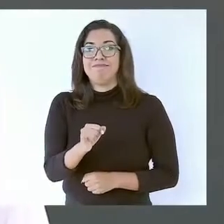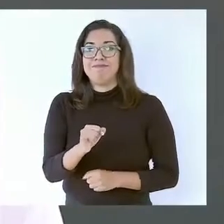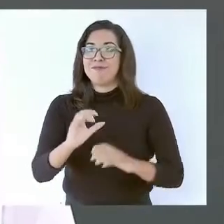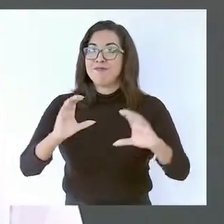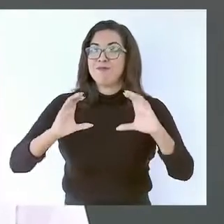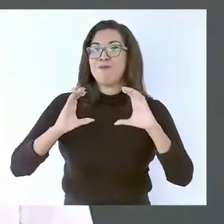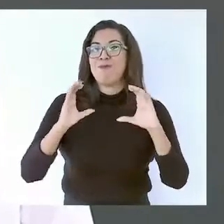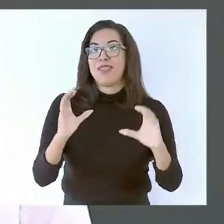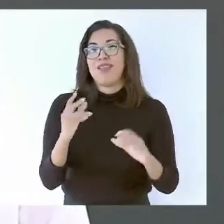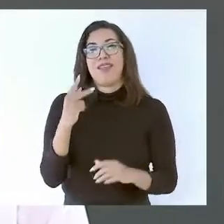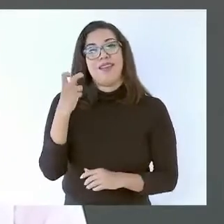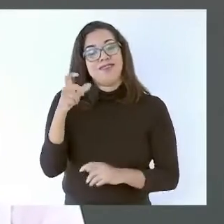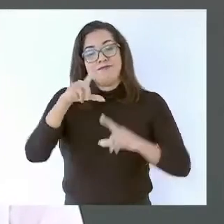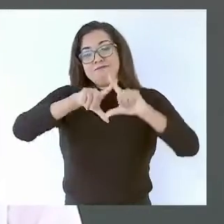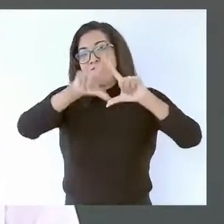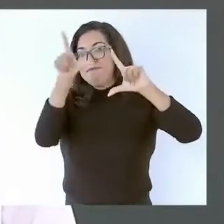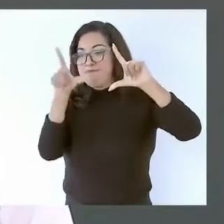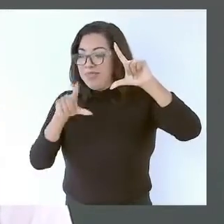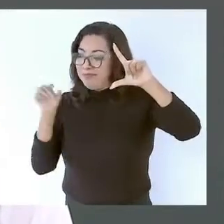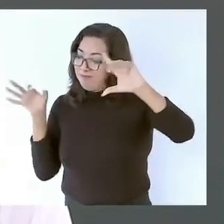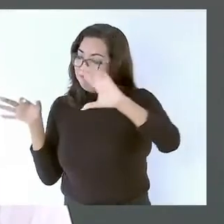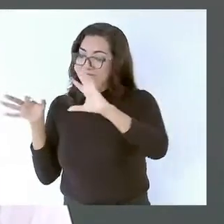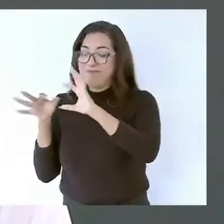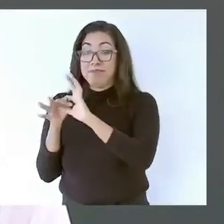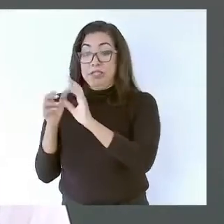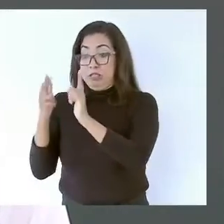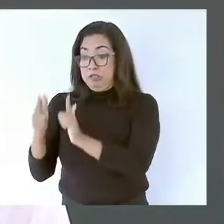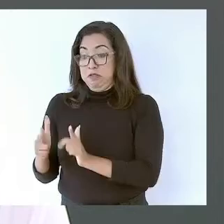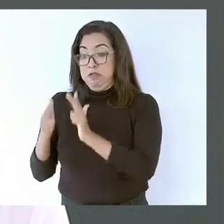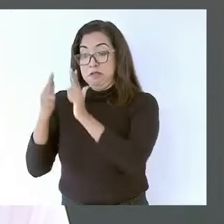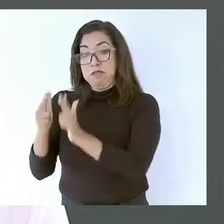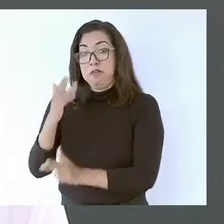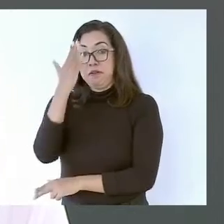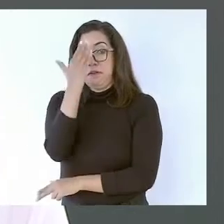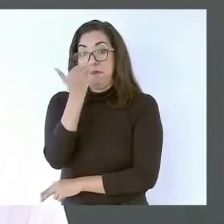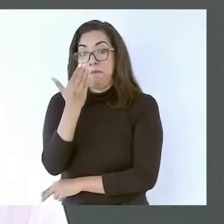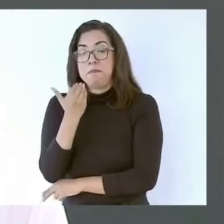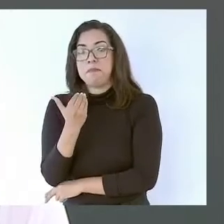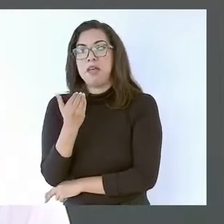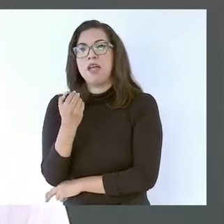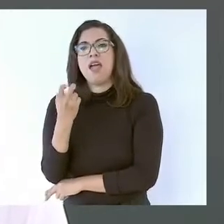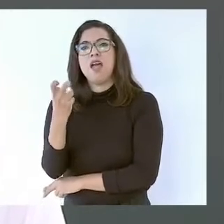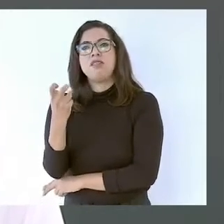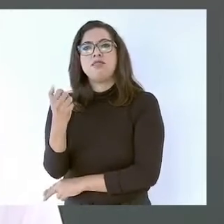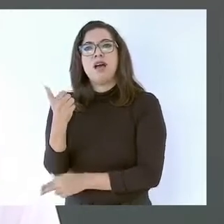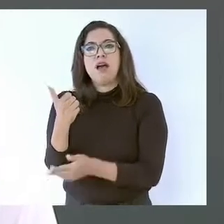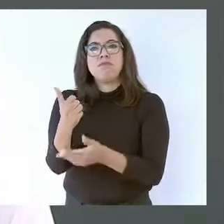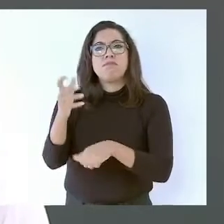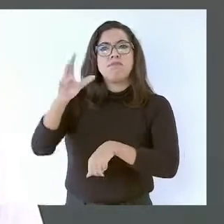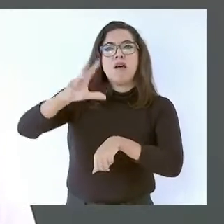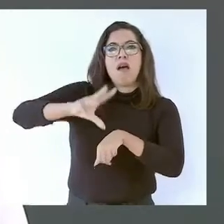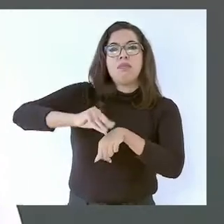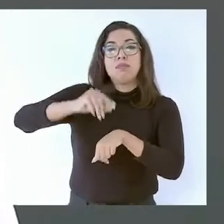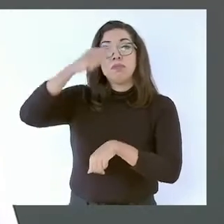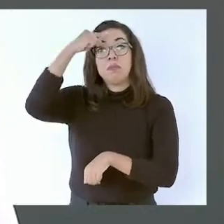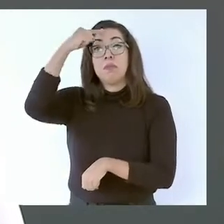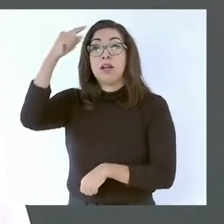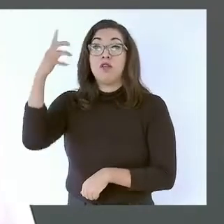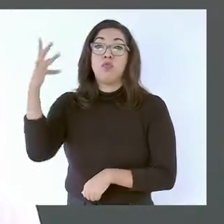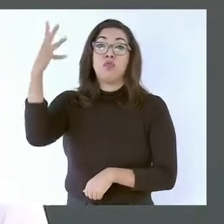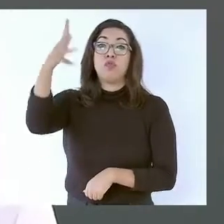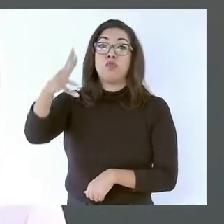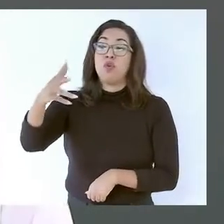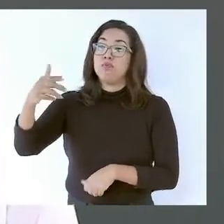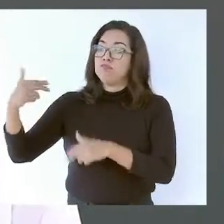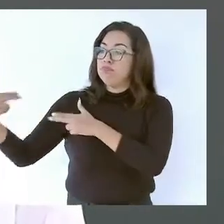nuestro México. Y sin duda, el Tren Maya significa una puerta de entrada para que las futuras generaciones